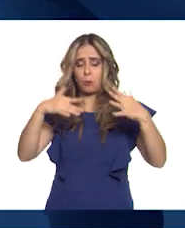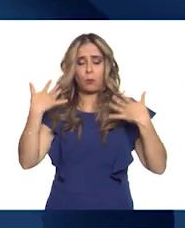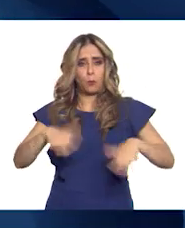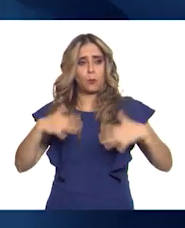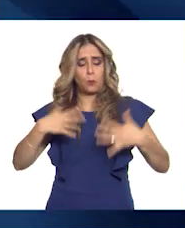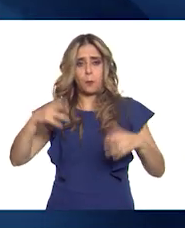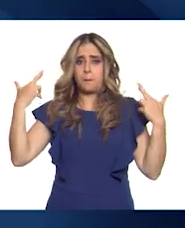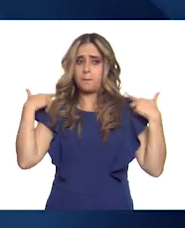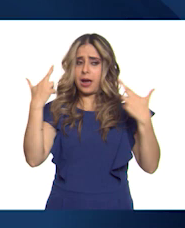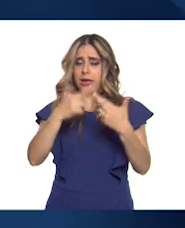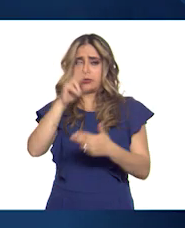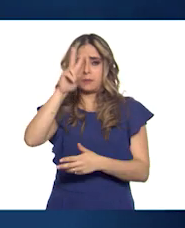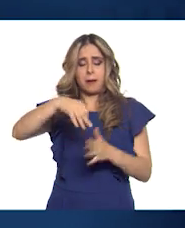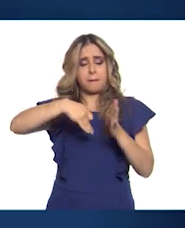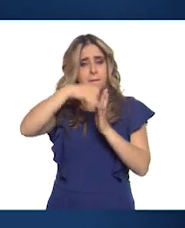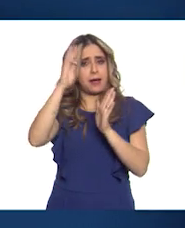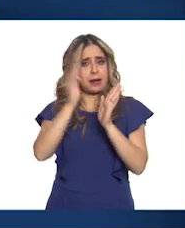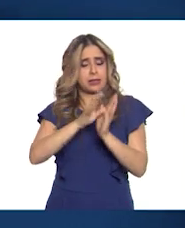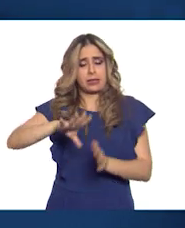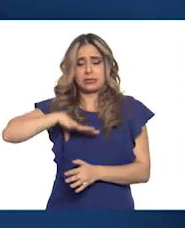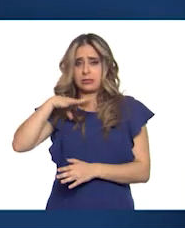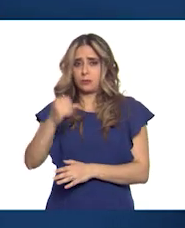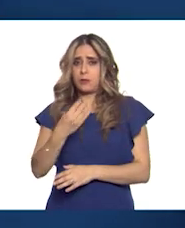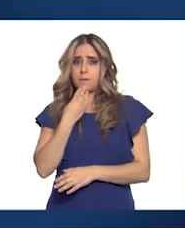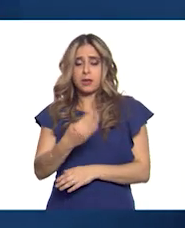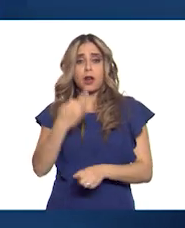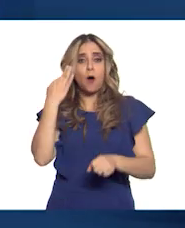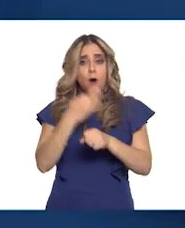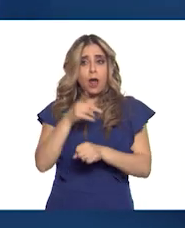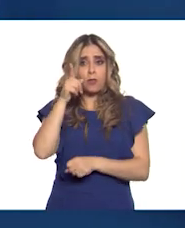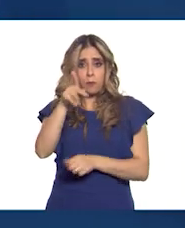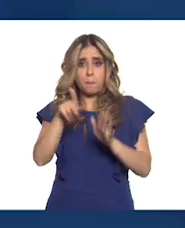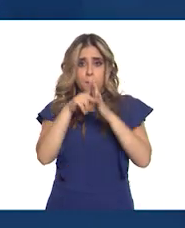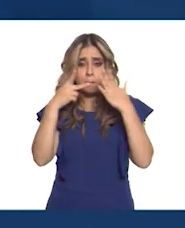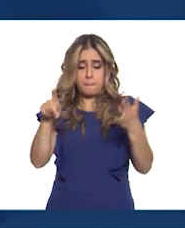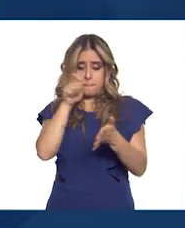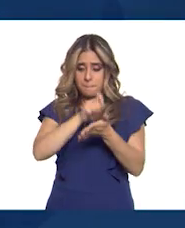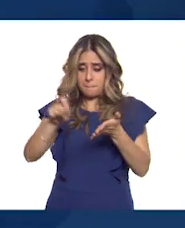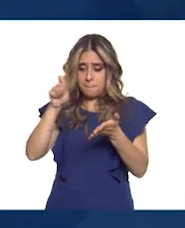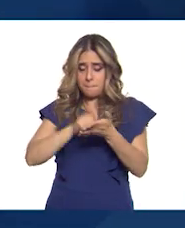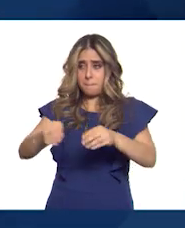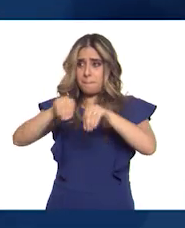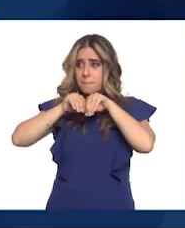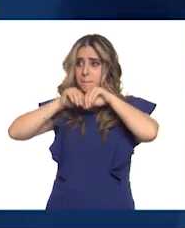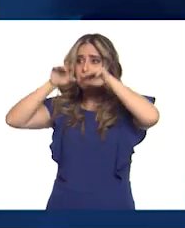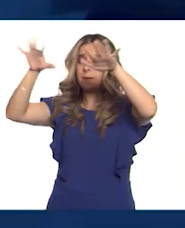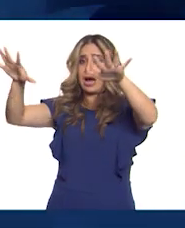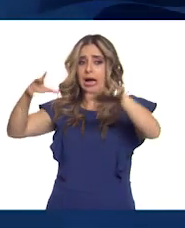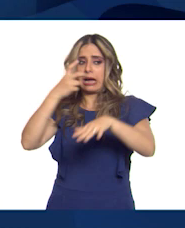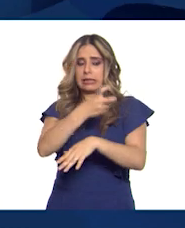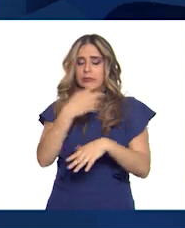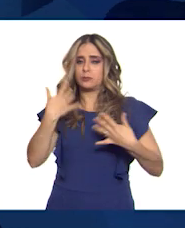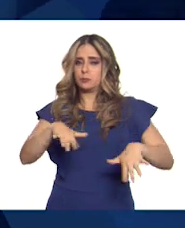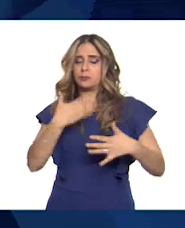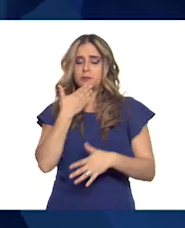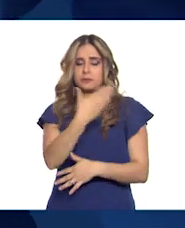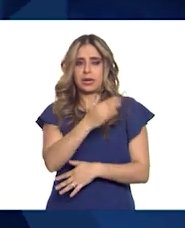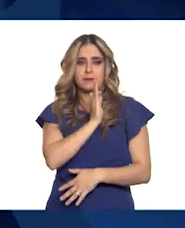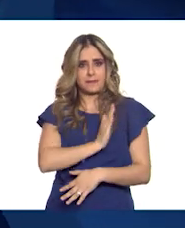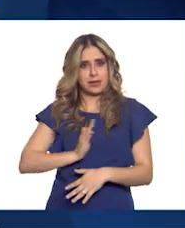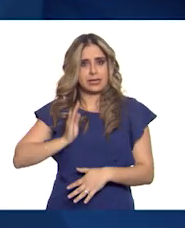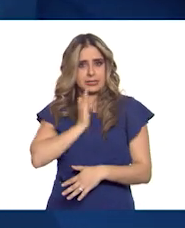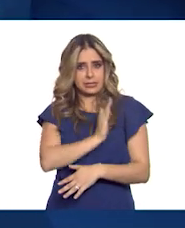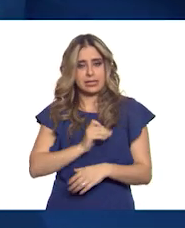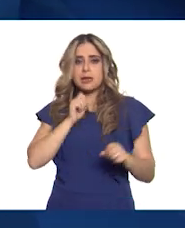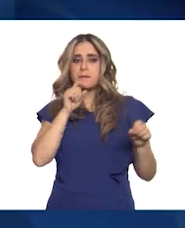me alegra que una publicación como la suya abra un espacio para compartir estas experiencias. Lo felicito lo